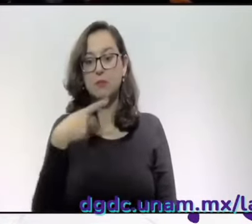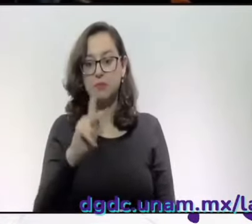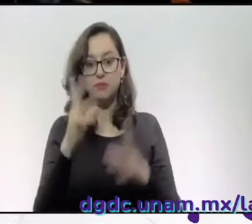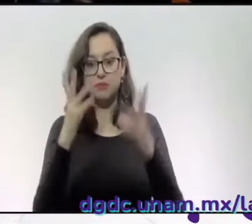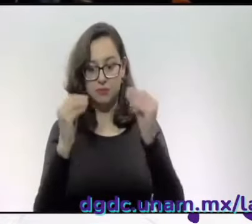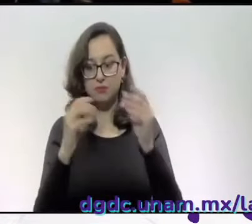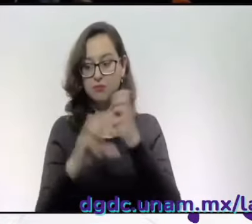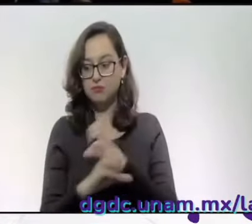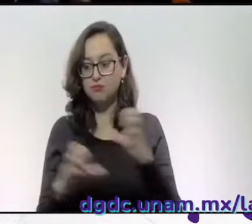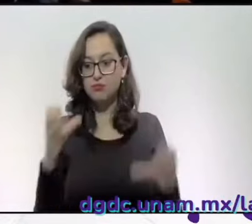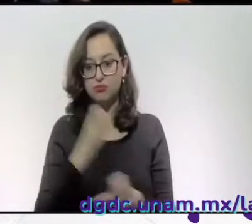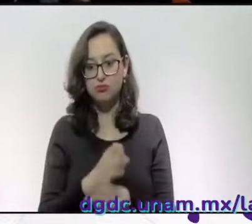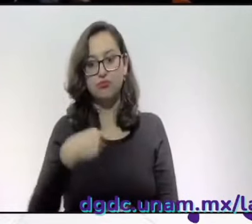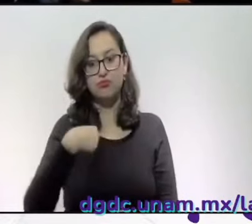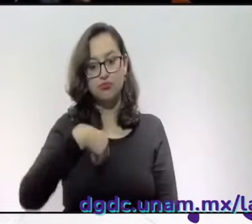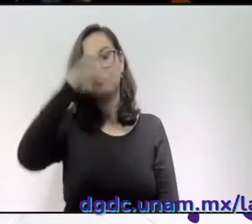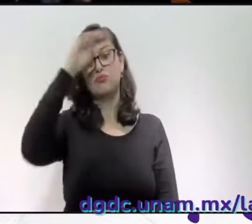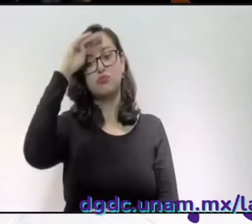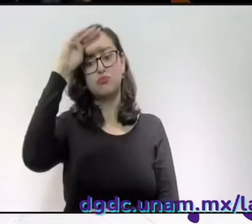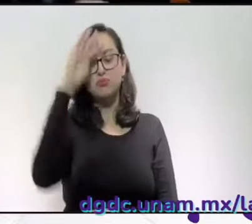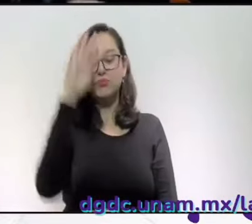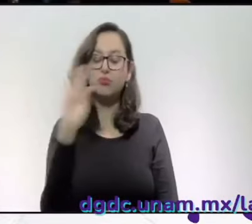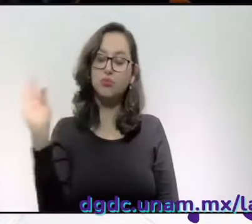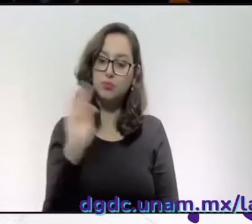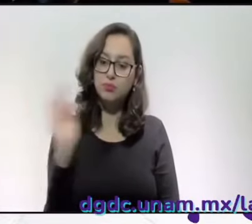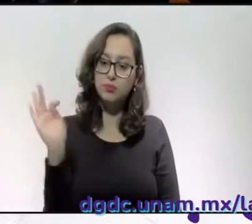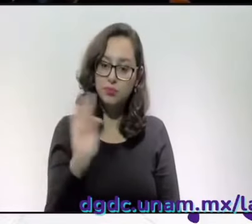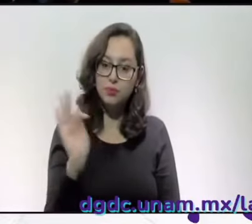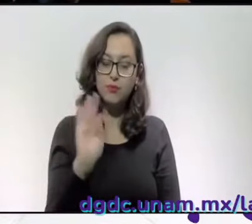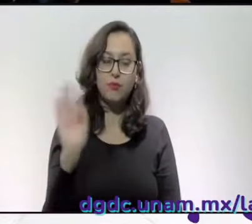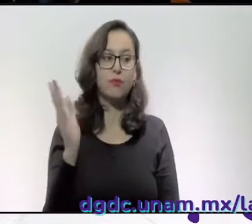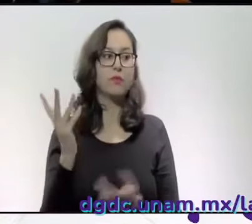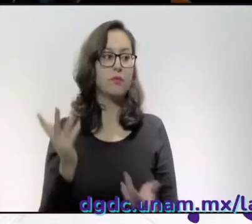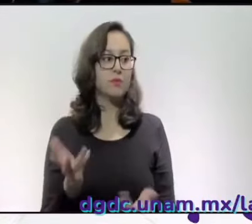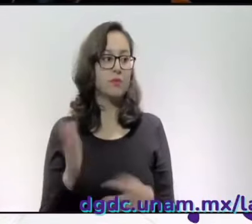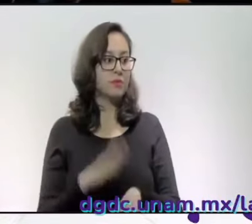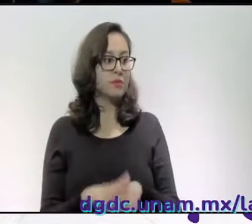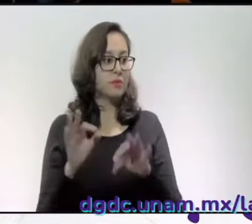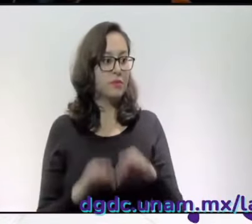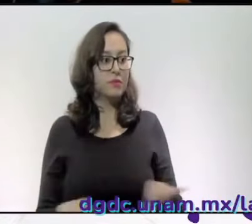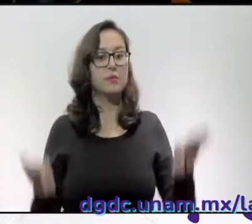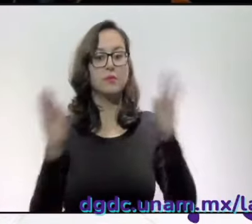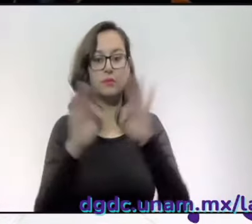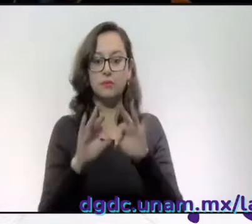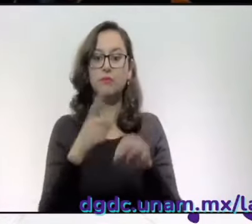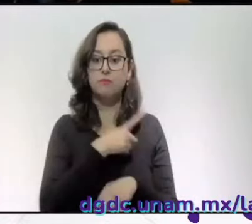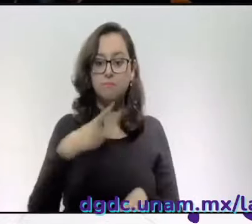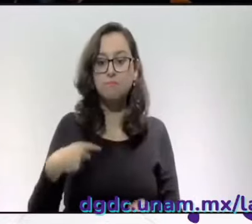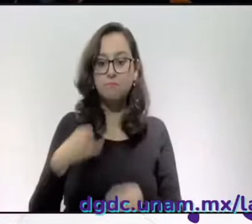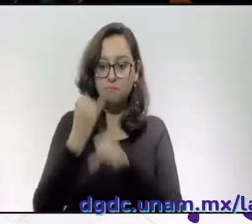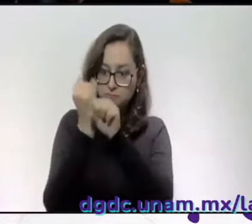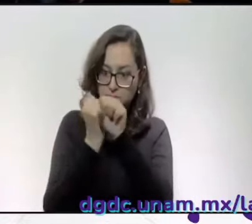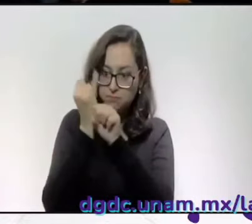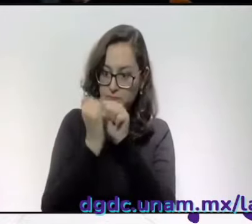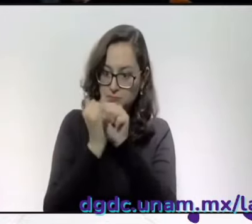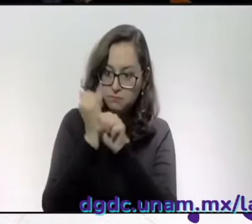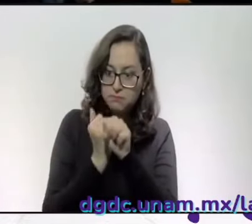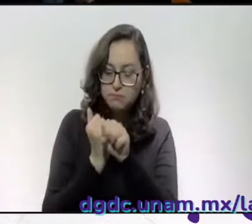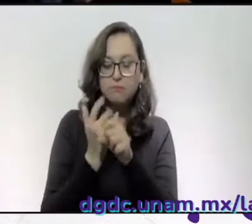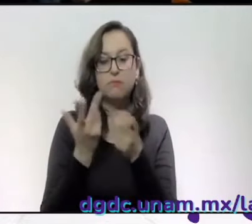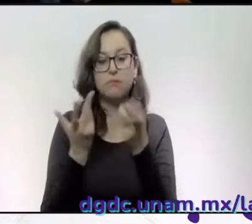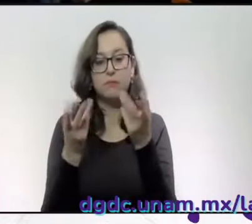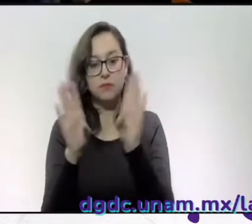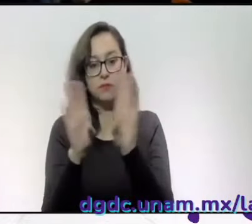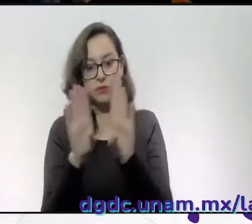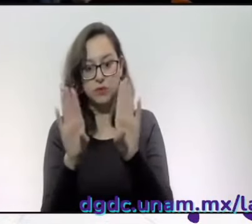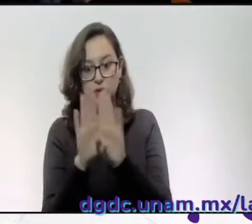que sí aconsejaría quizás, principalmente, que investigue un poco, ¿no? Que es lo que se hace,